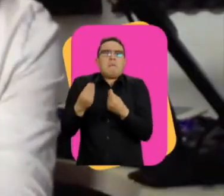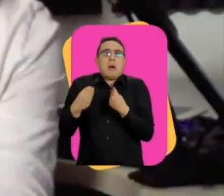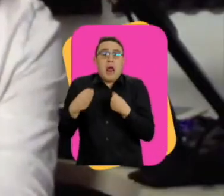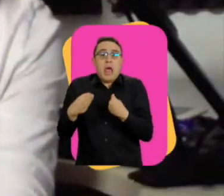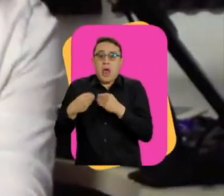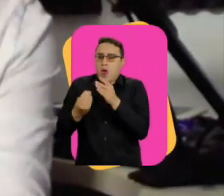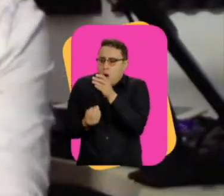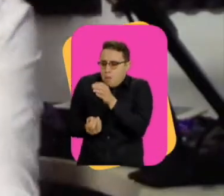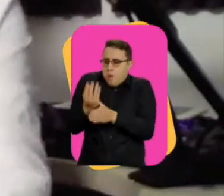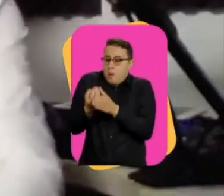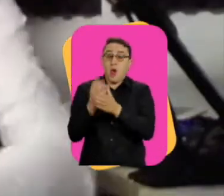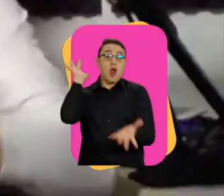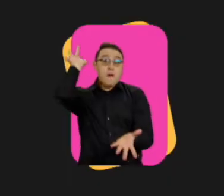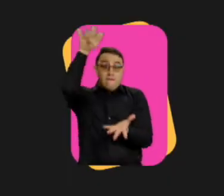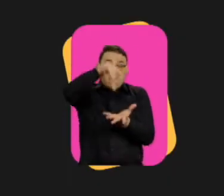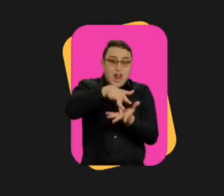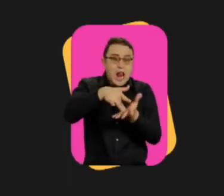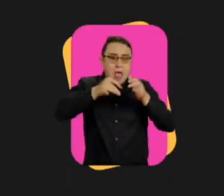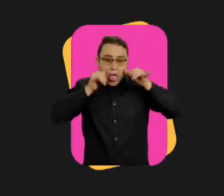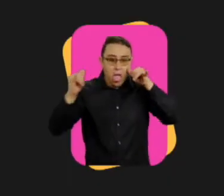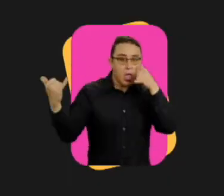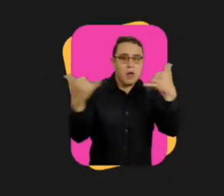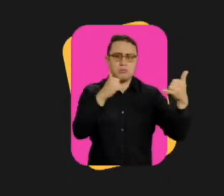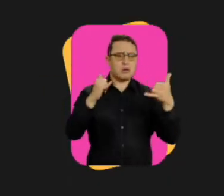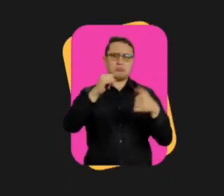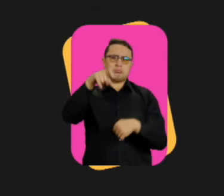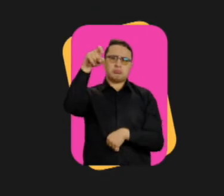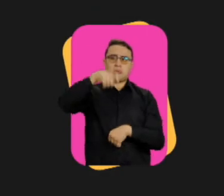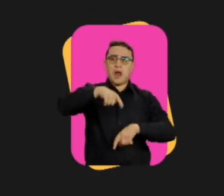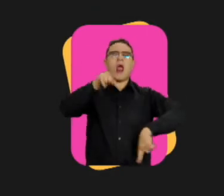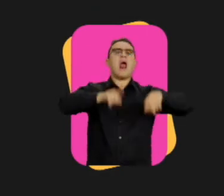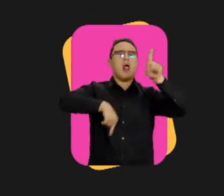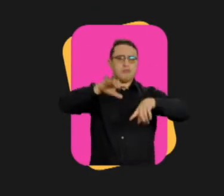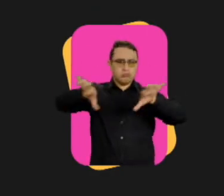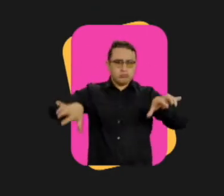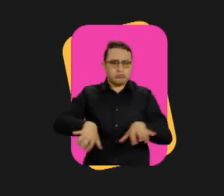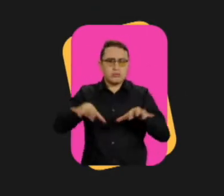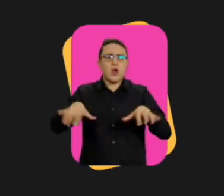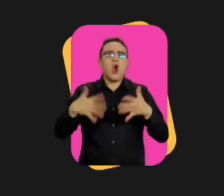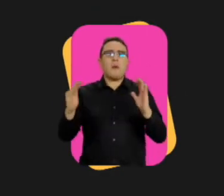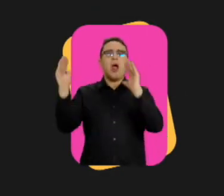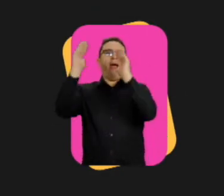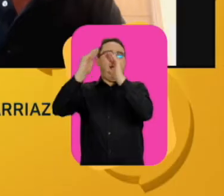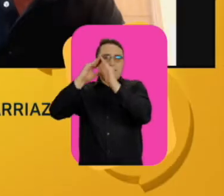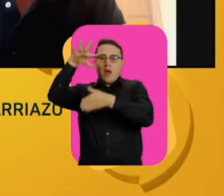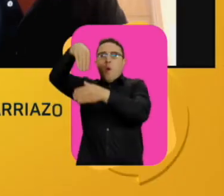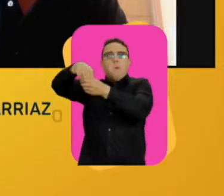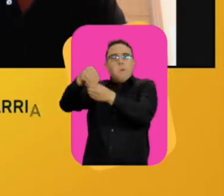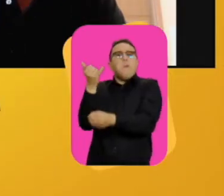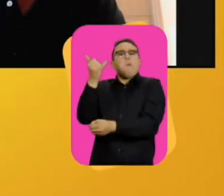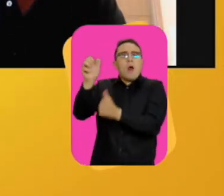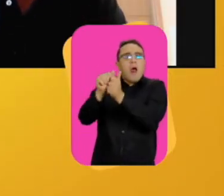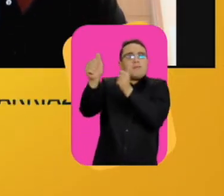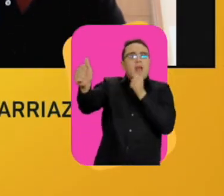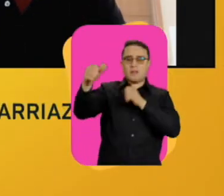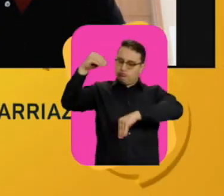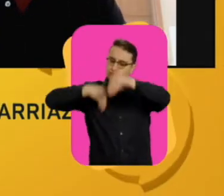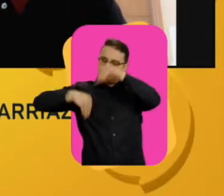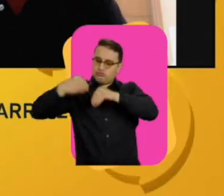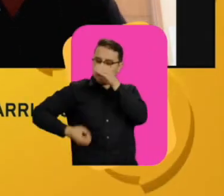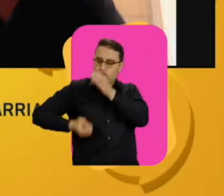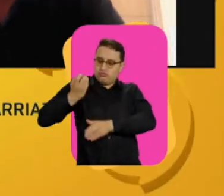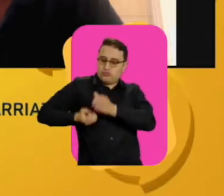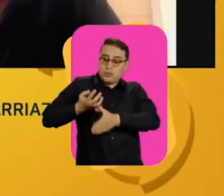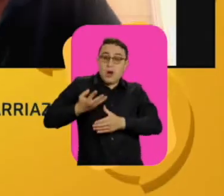tanta presencialidad. Algunas actividades de la producción se hicieron de manera remota y otros se tuvieron